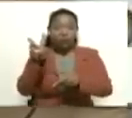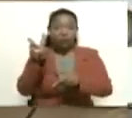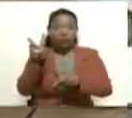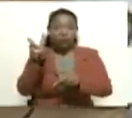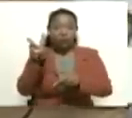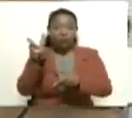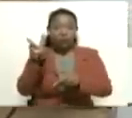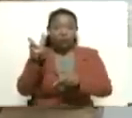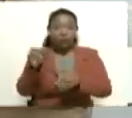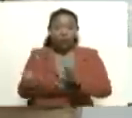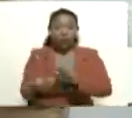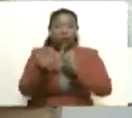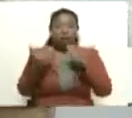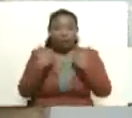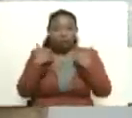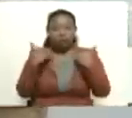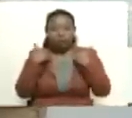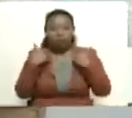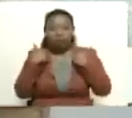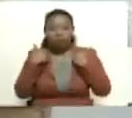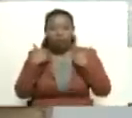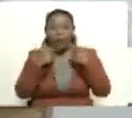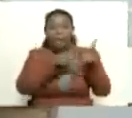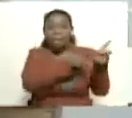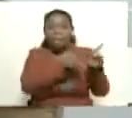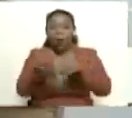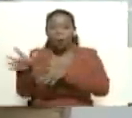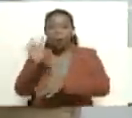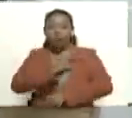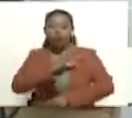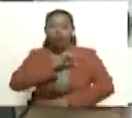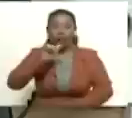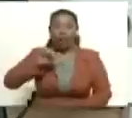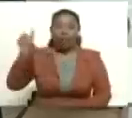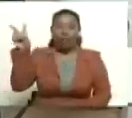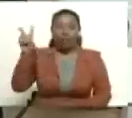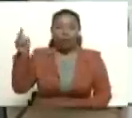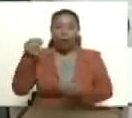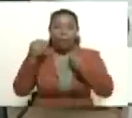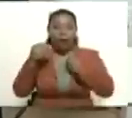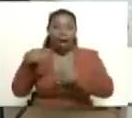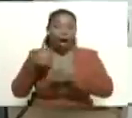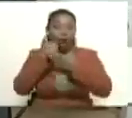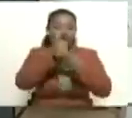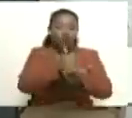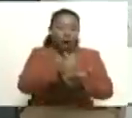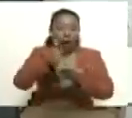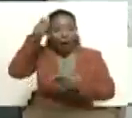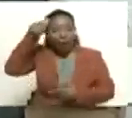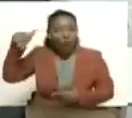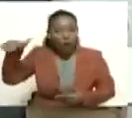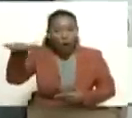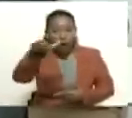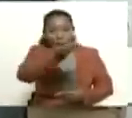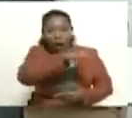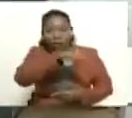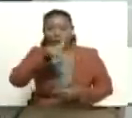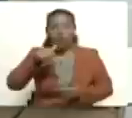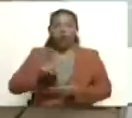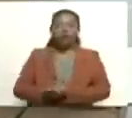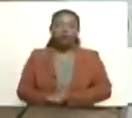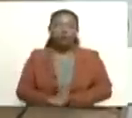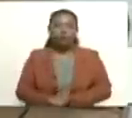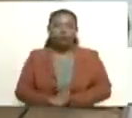entonces afectaba los programas sociales que amparan a las grandes mayorías de esta